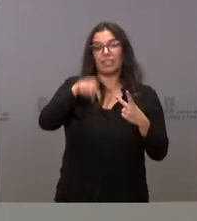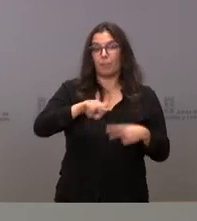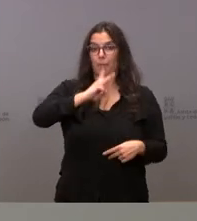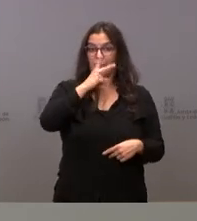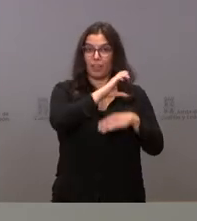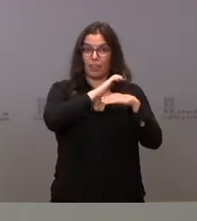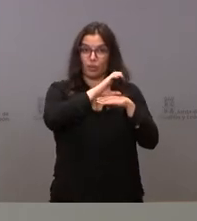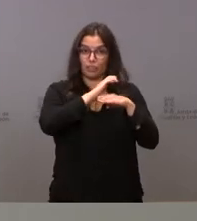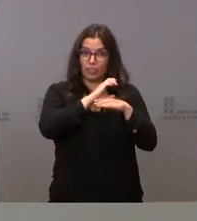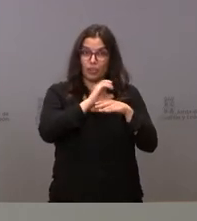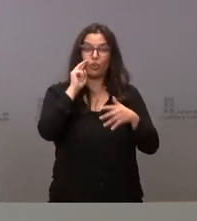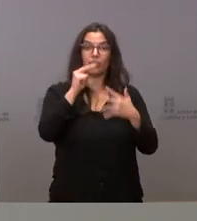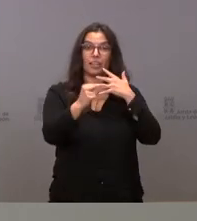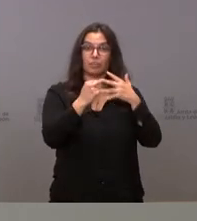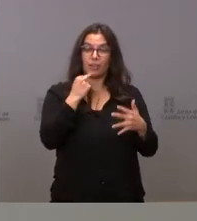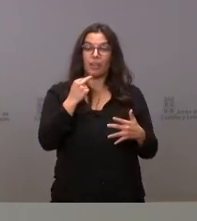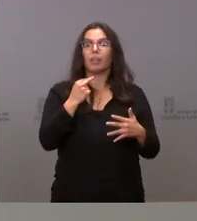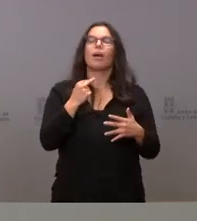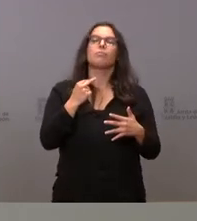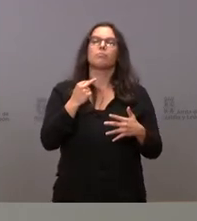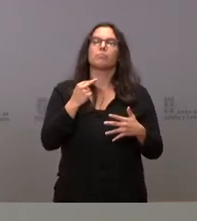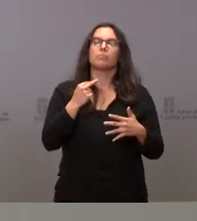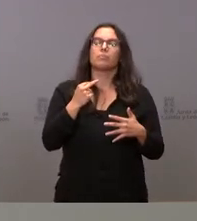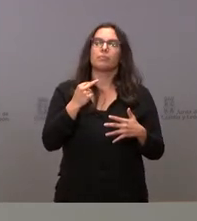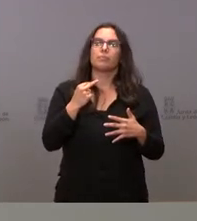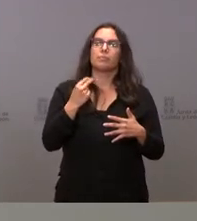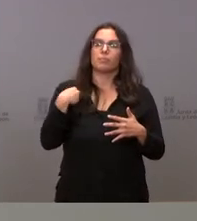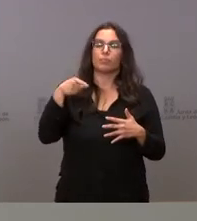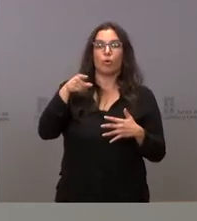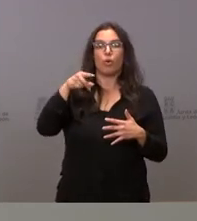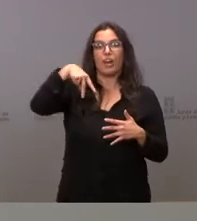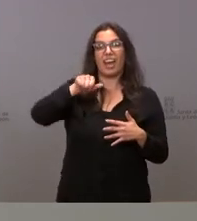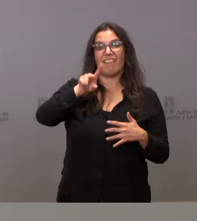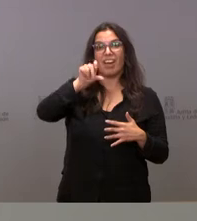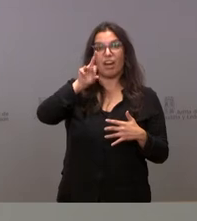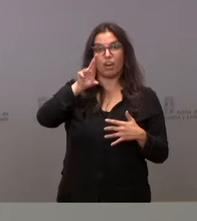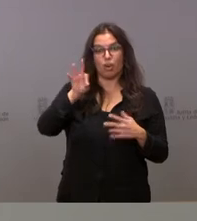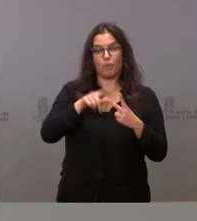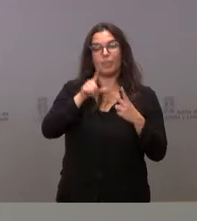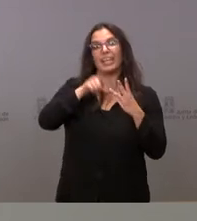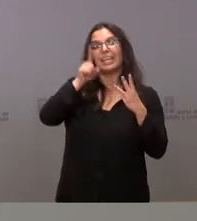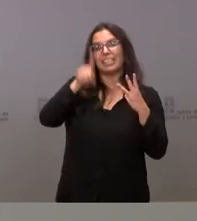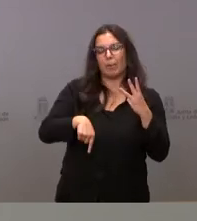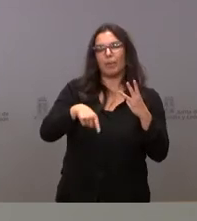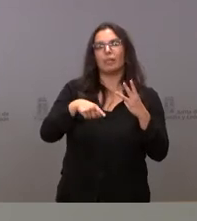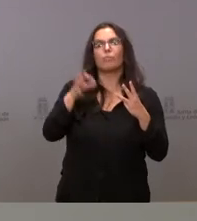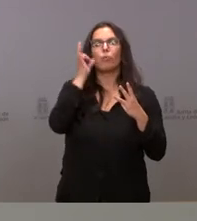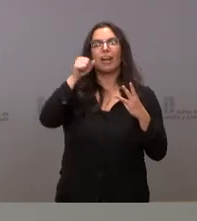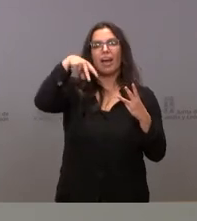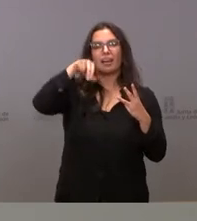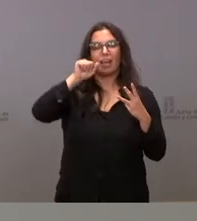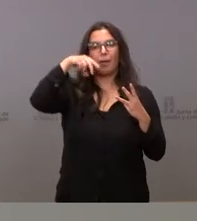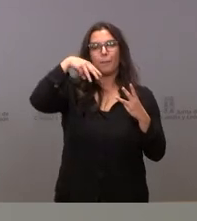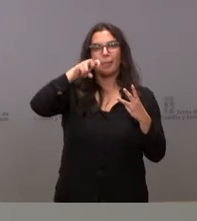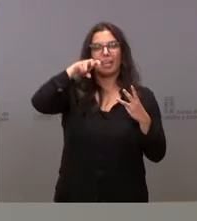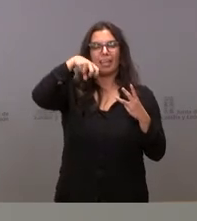de Transparencia y Calidad de los Servicios, Fernando Navarro, que está aquí también con nosotros, y desde luego enhorabuena a Ana Menéndez, que es la coordinadora de servicios de la Dirección